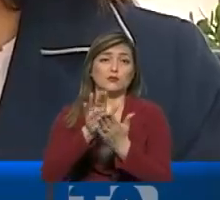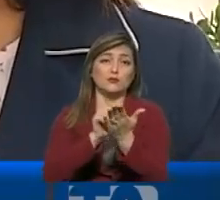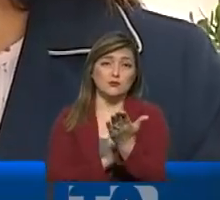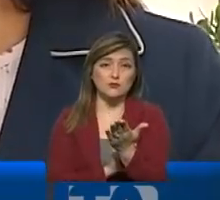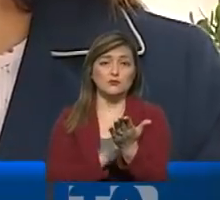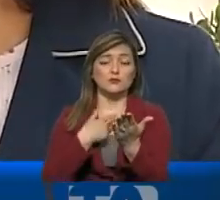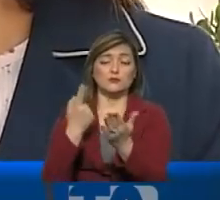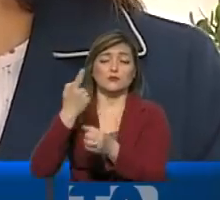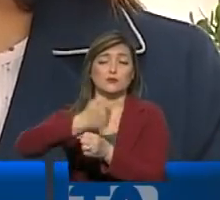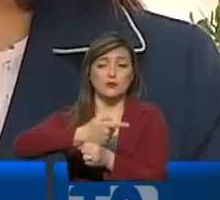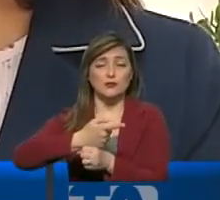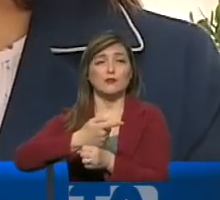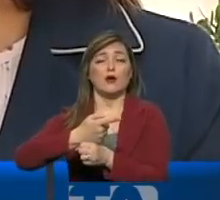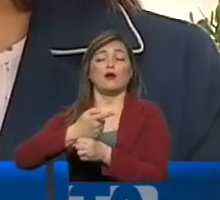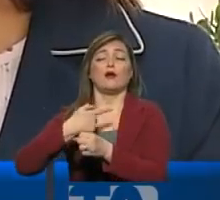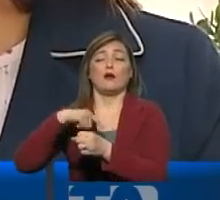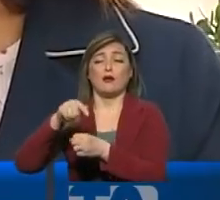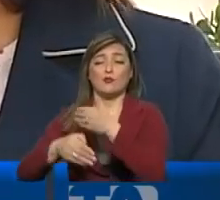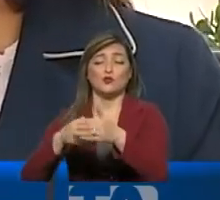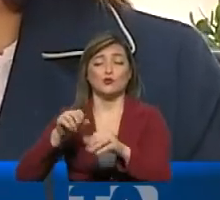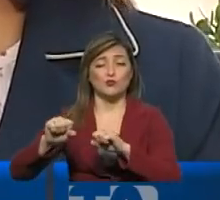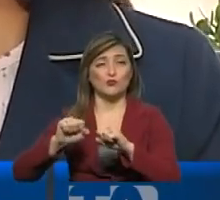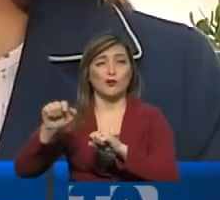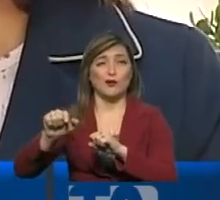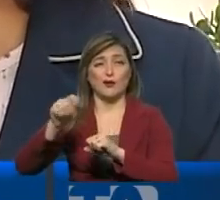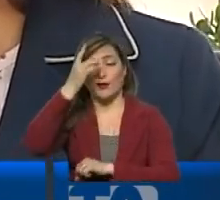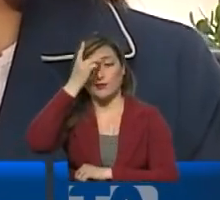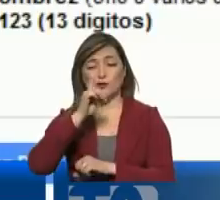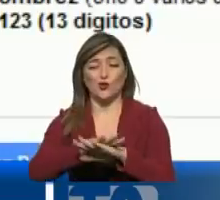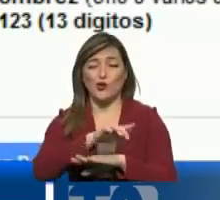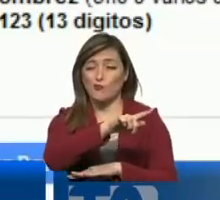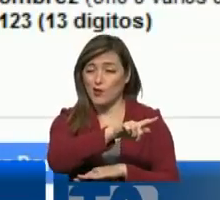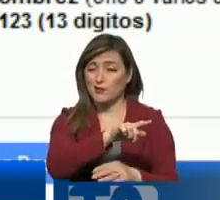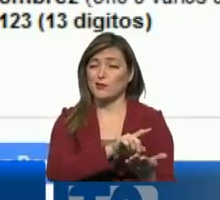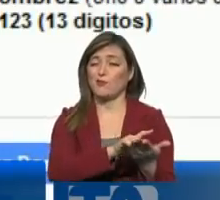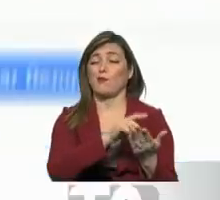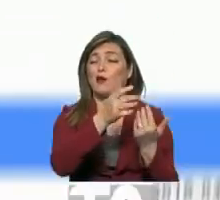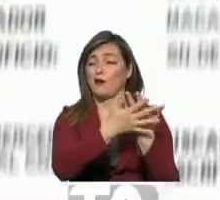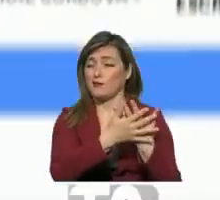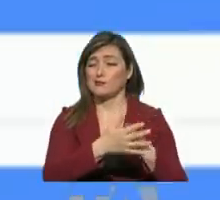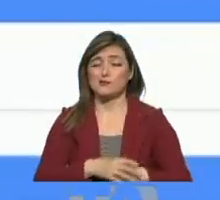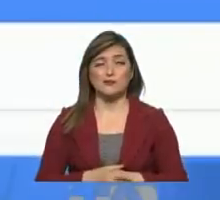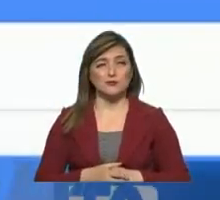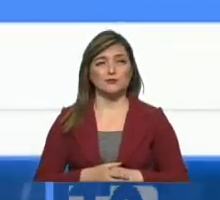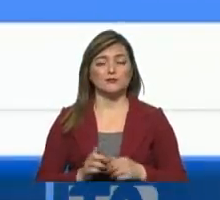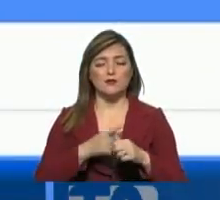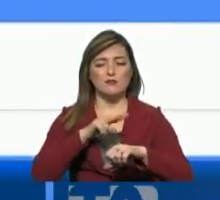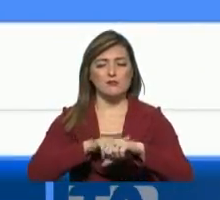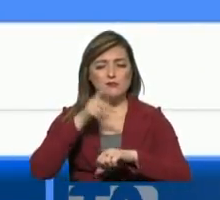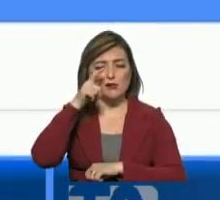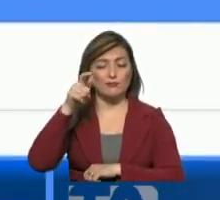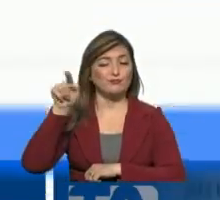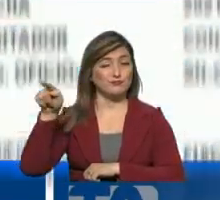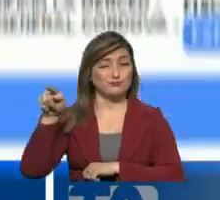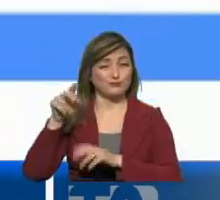proyecto de dictamen a la unidad de gestión de audiencias donde el criterio es acusatorio. Pero esta no es la primera vez que la fiscalía investiga a